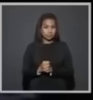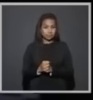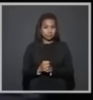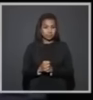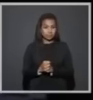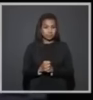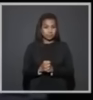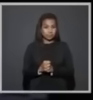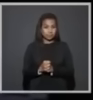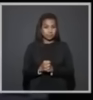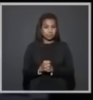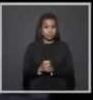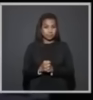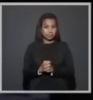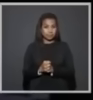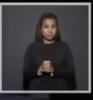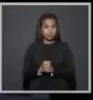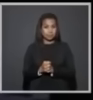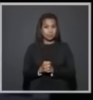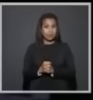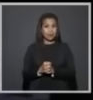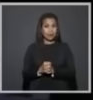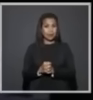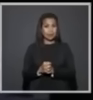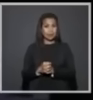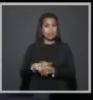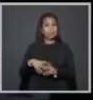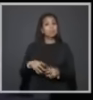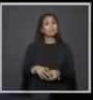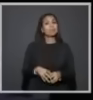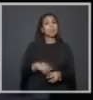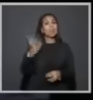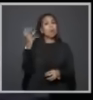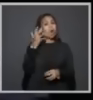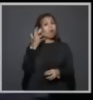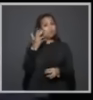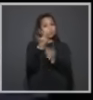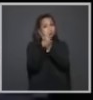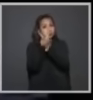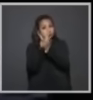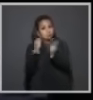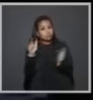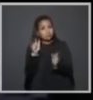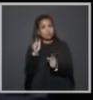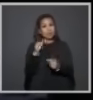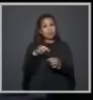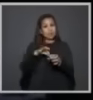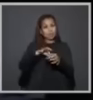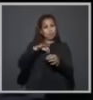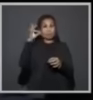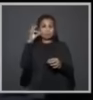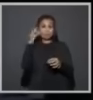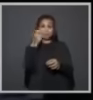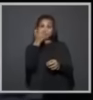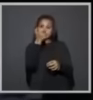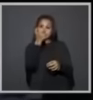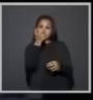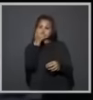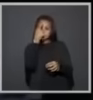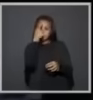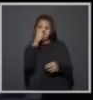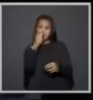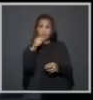dar el combate a la corrupción. Vamos a poder liberar fondos para el desarrollo. Todo lo que ahora se